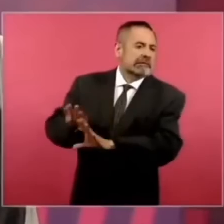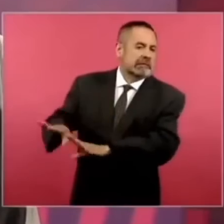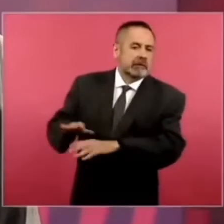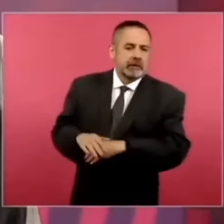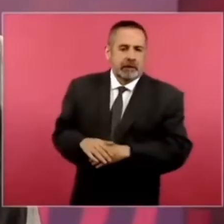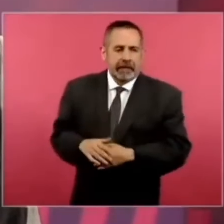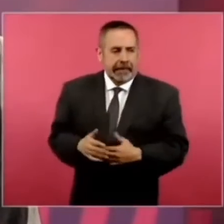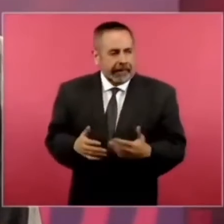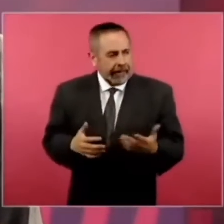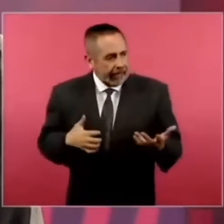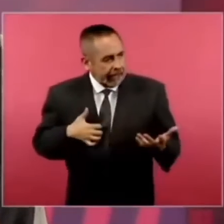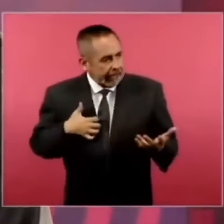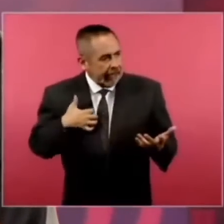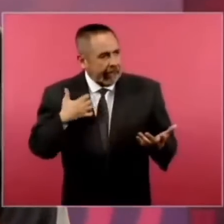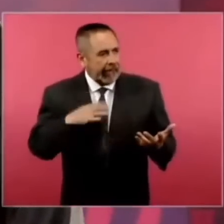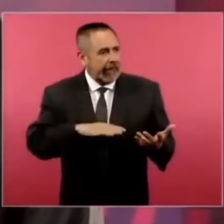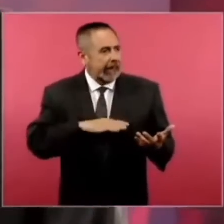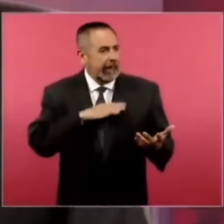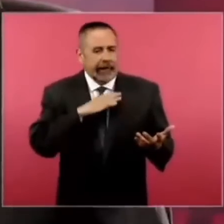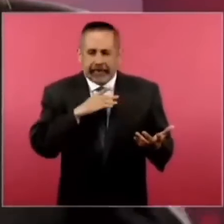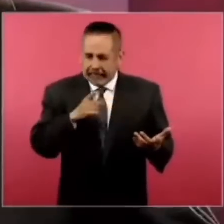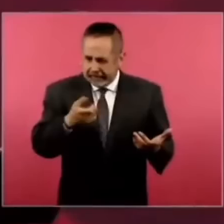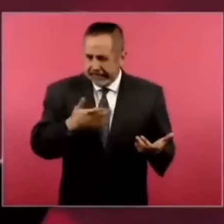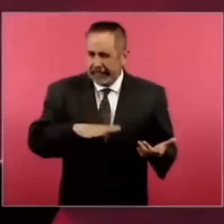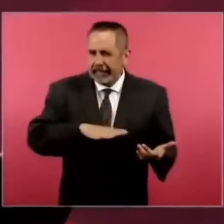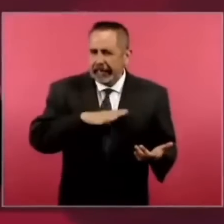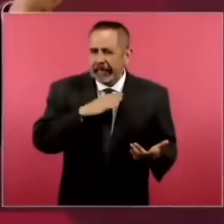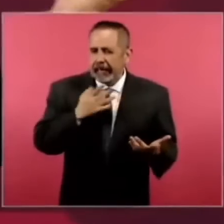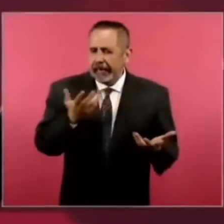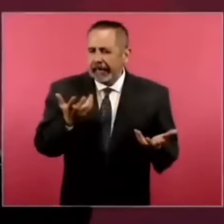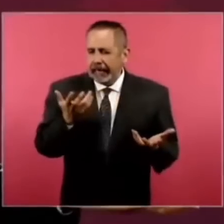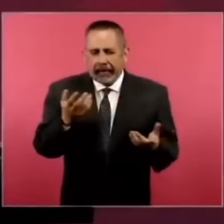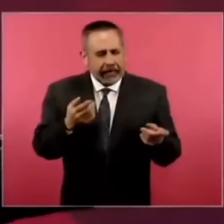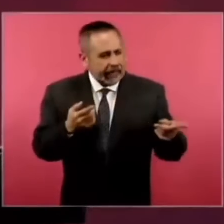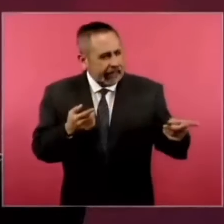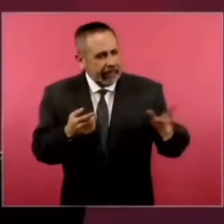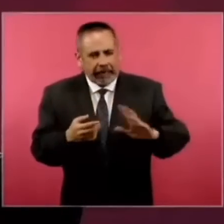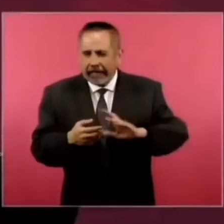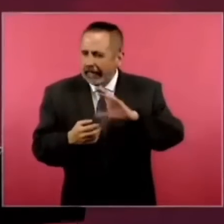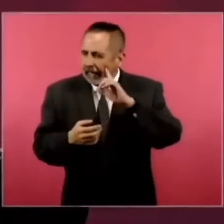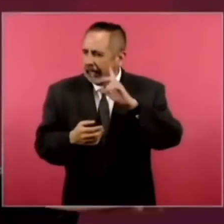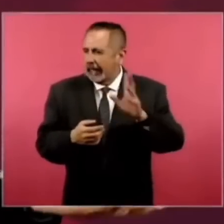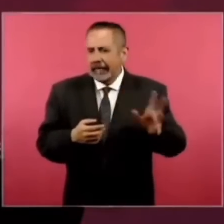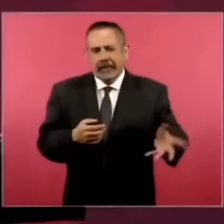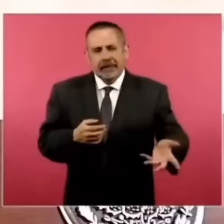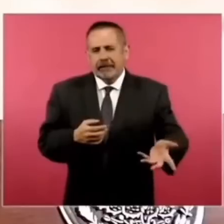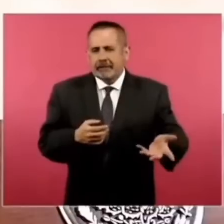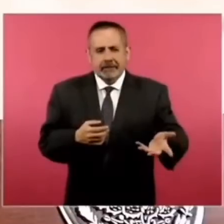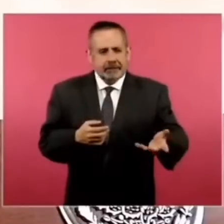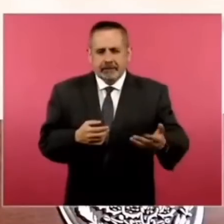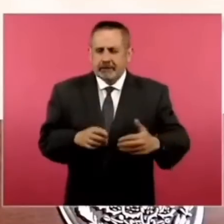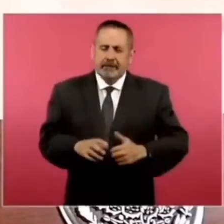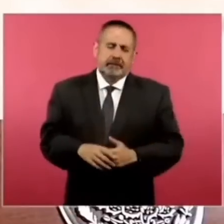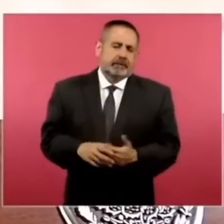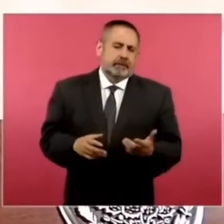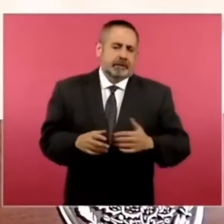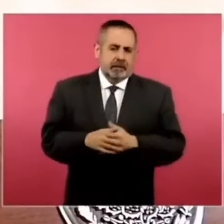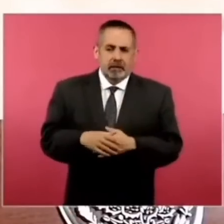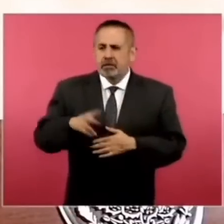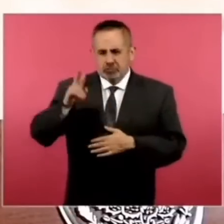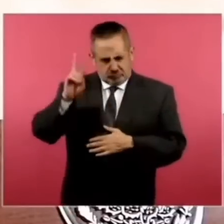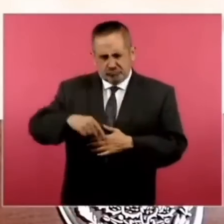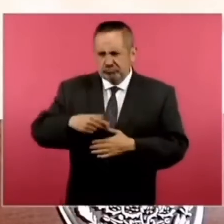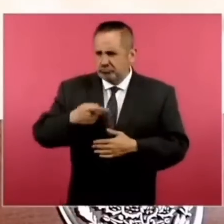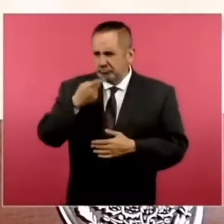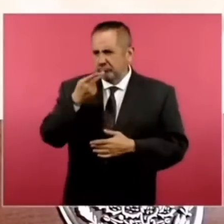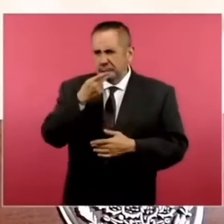Eso sí calienta, ¿verdad? Sí, es que también, ni modo que no hablemos